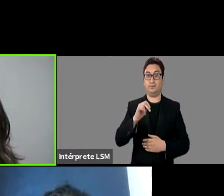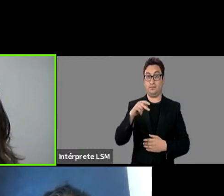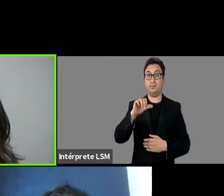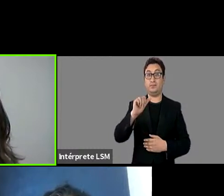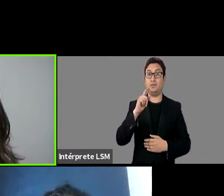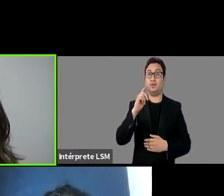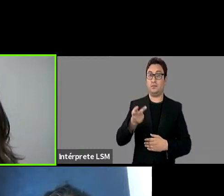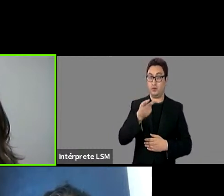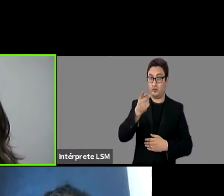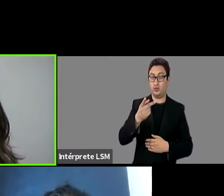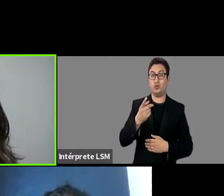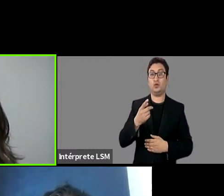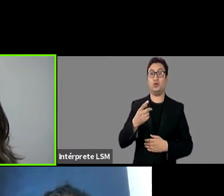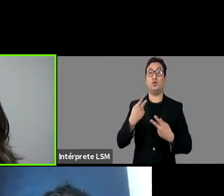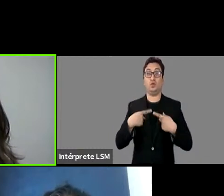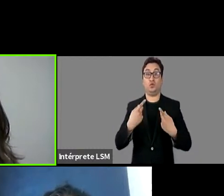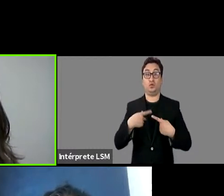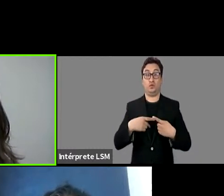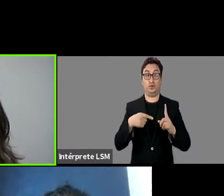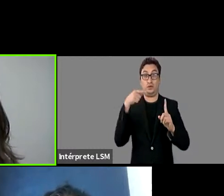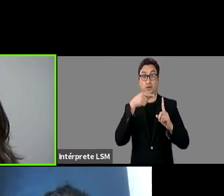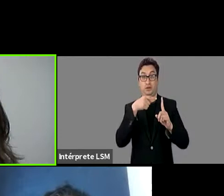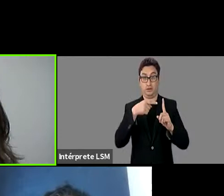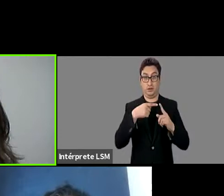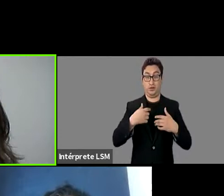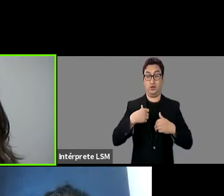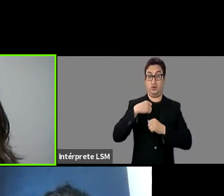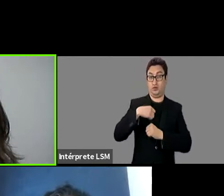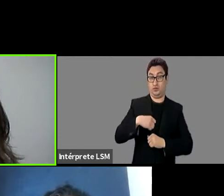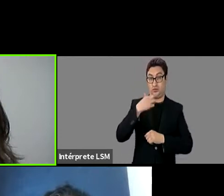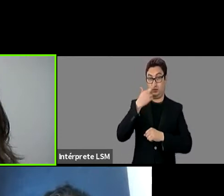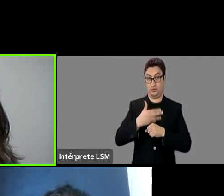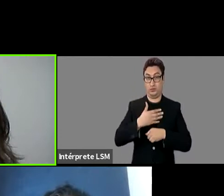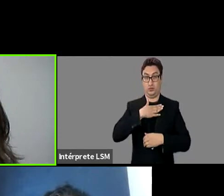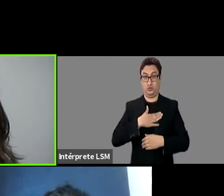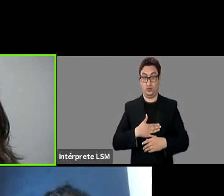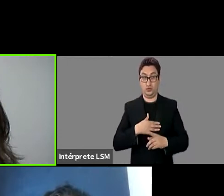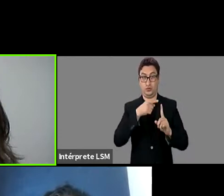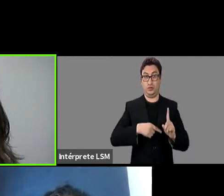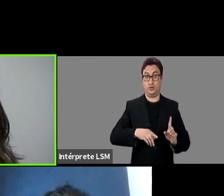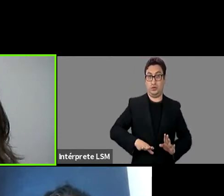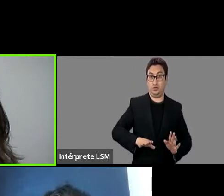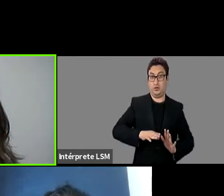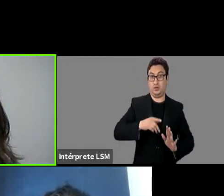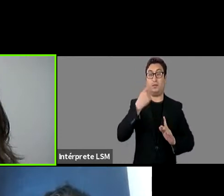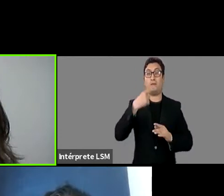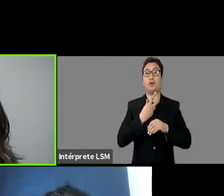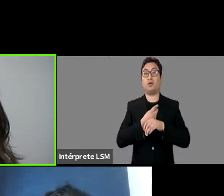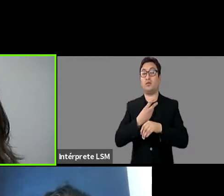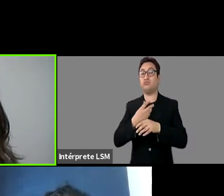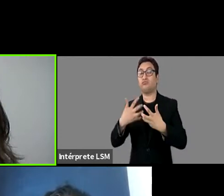de justicia para estos ajustes del procedimiento?